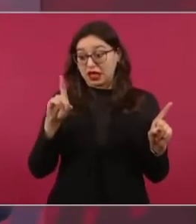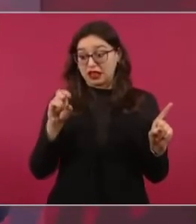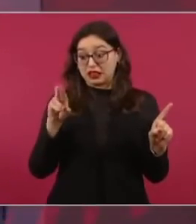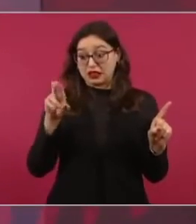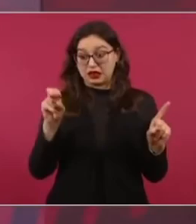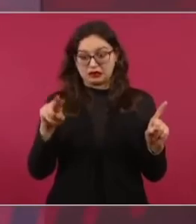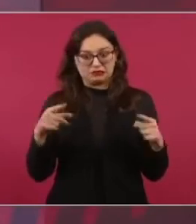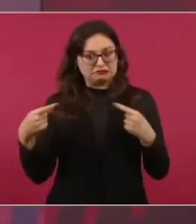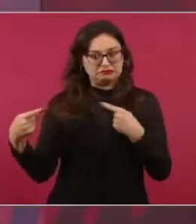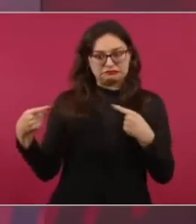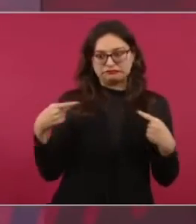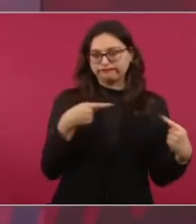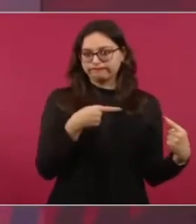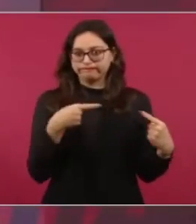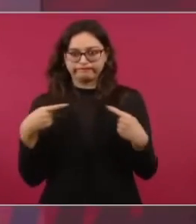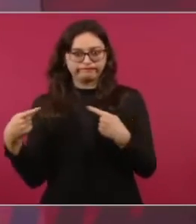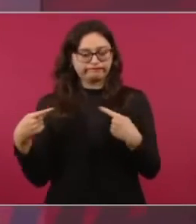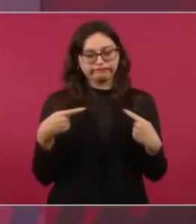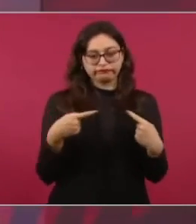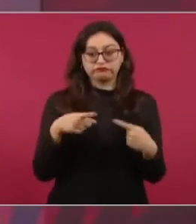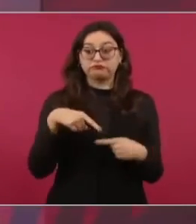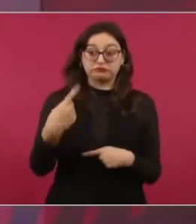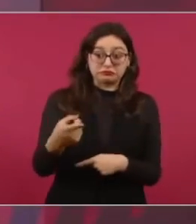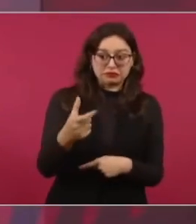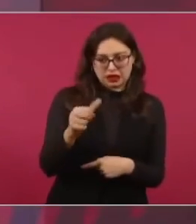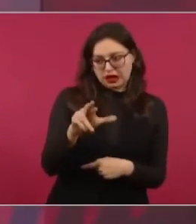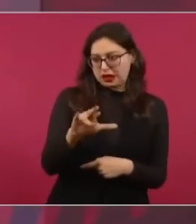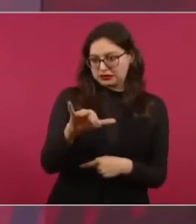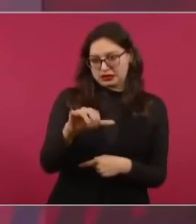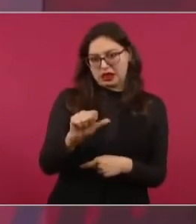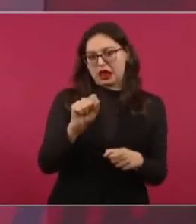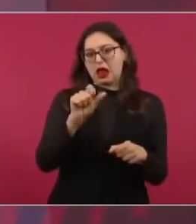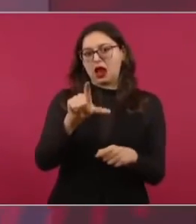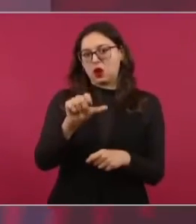y infiero que con García Luna,